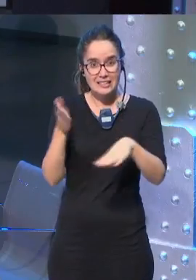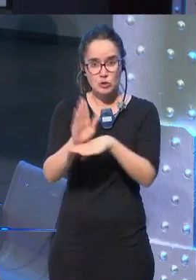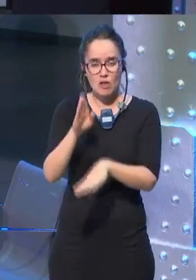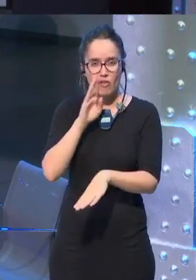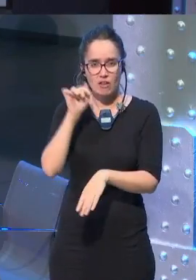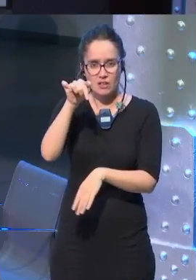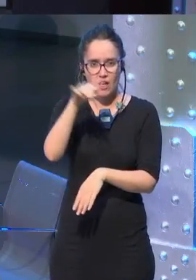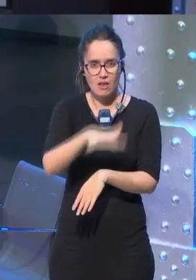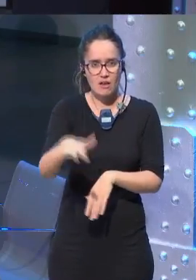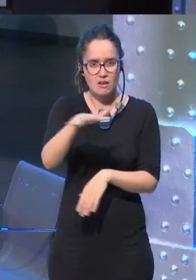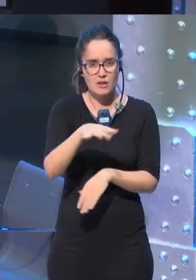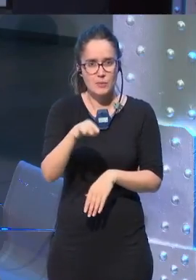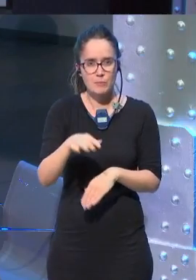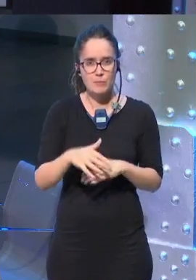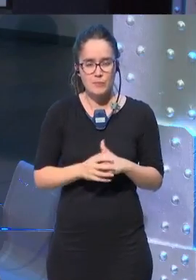antes.